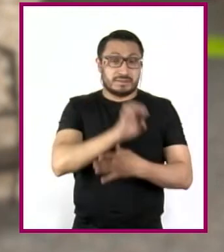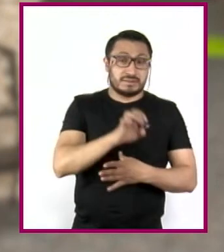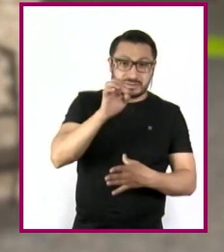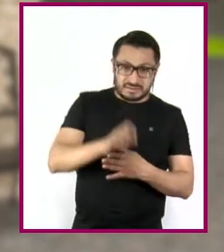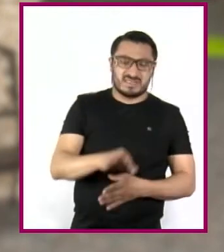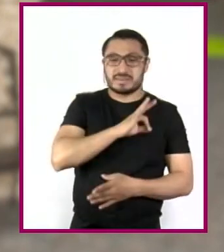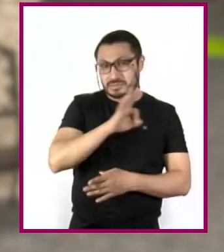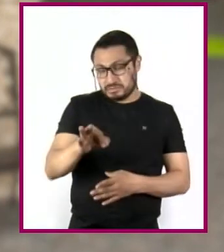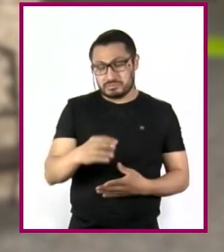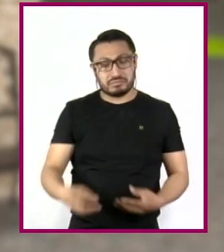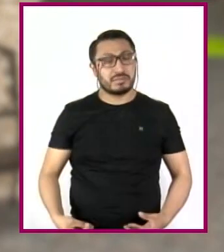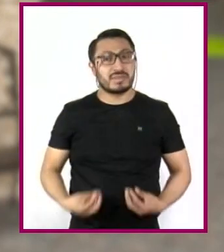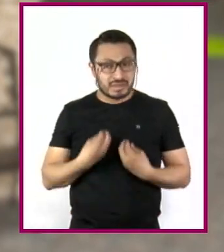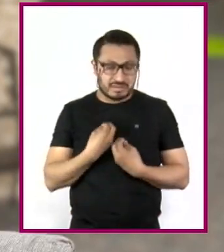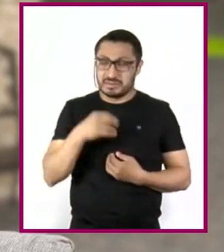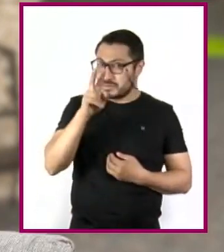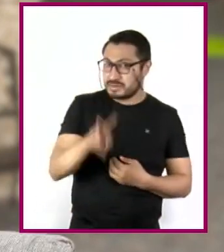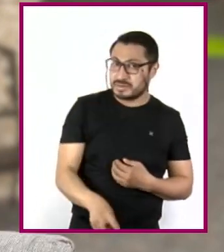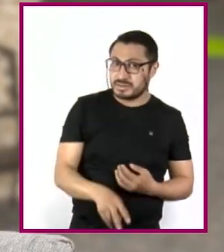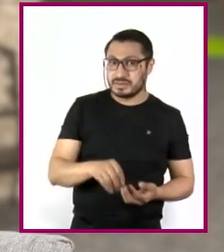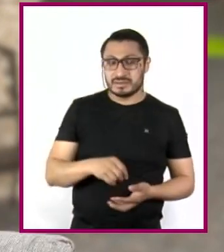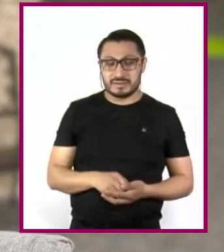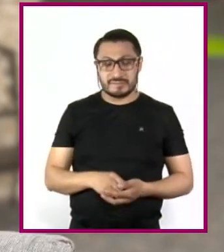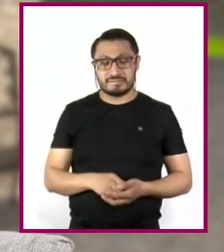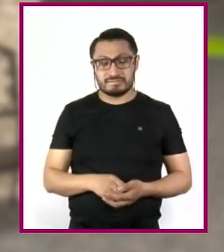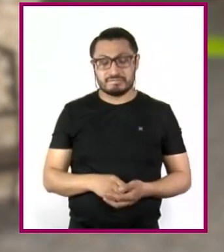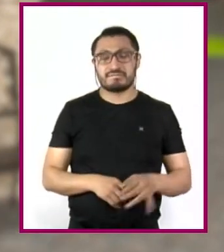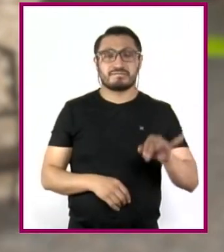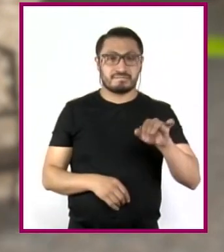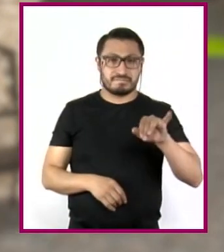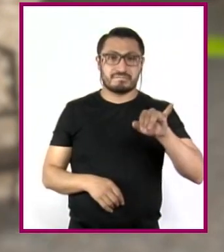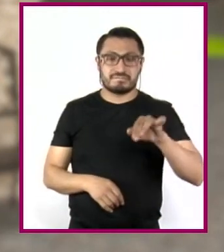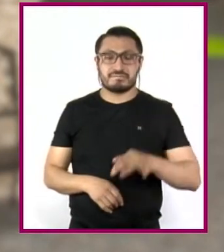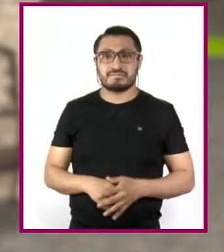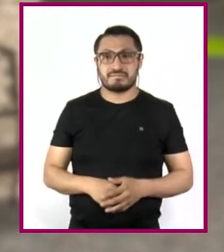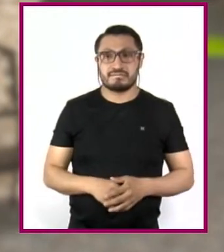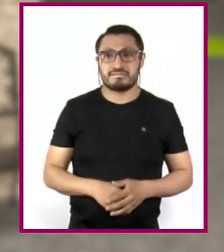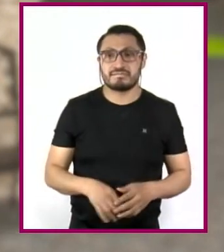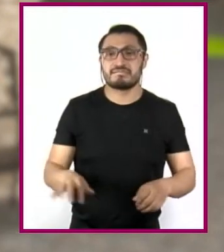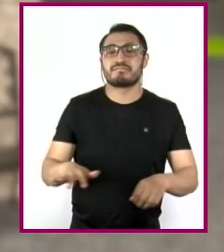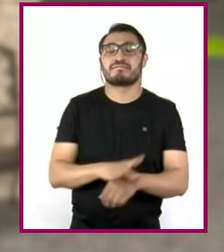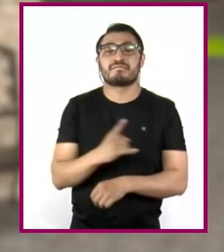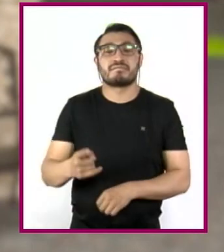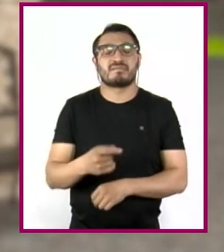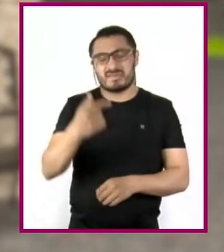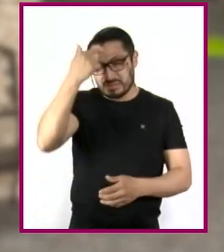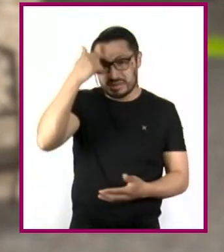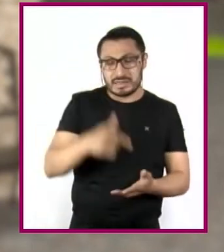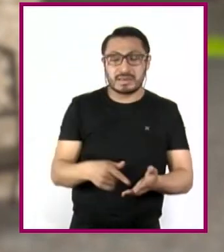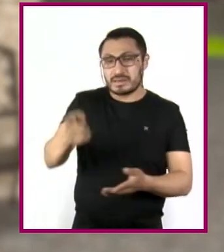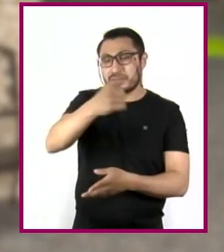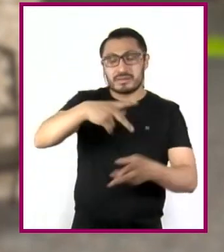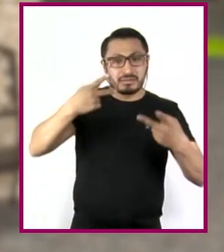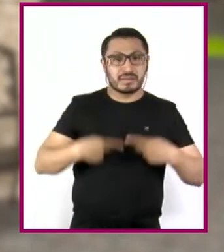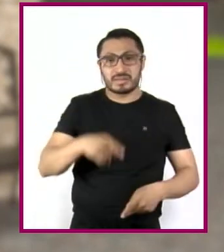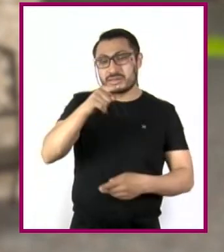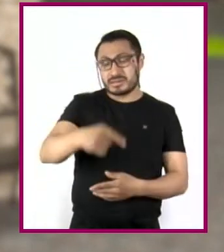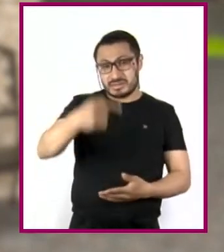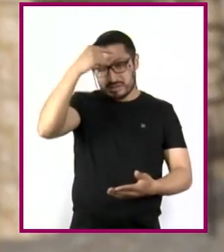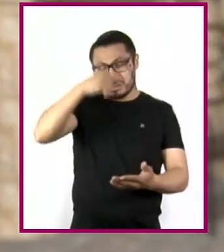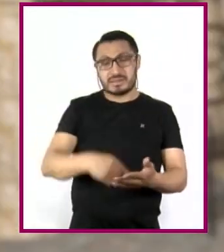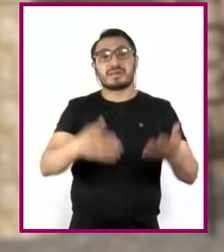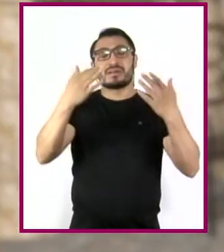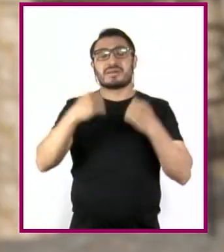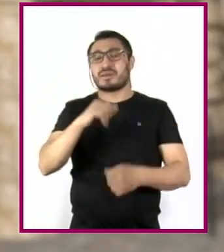entonces sí se puede. ¿Me equivoco? Sí. ¿Y por qué le hace creer a la gente que usted piensa que no existe el